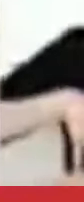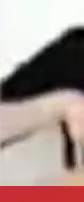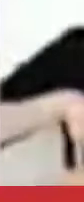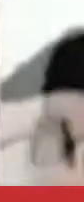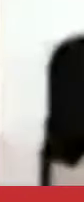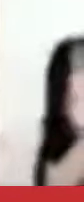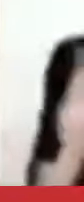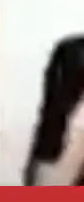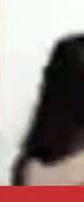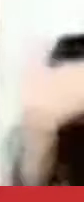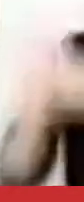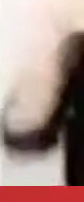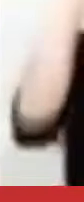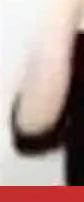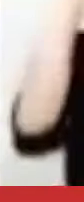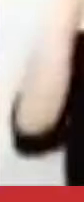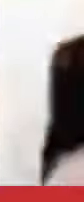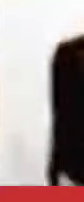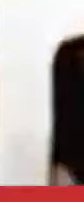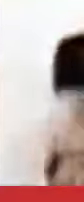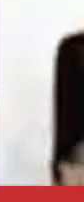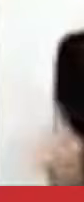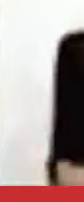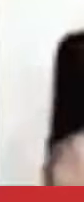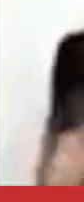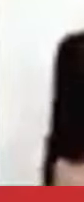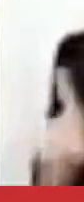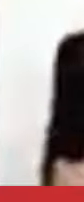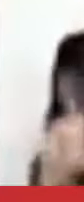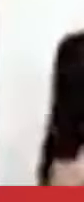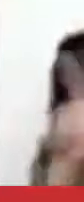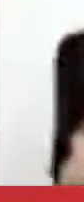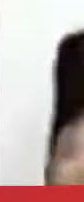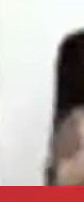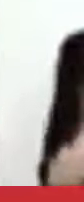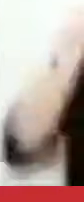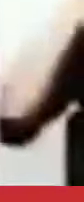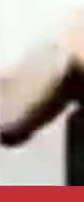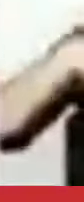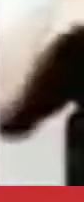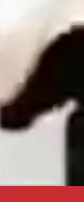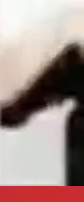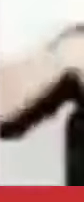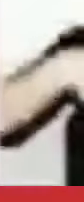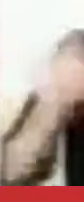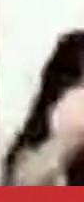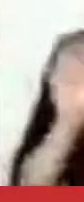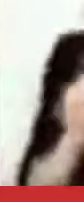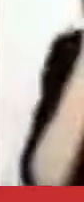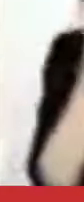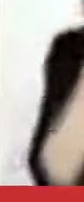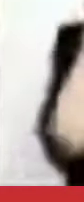funcionar el sistema ponemos cada vez más leyes cada vez más Norma y no es correcto que todos los hombres sean malos o sean